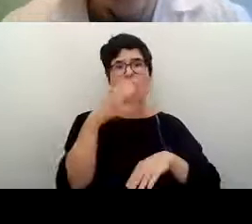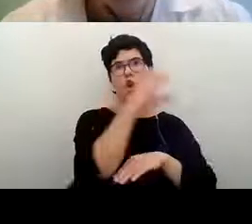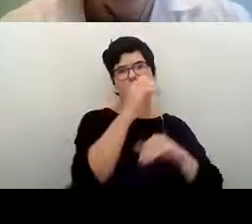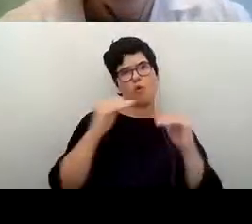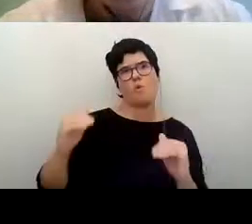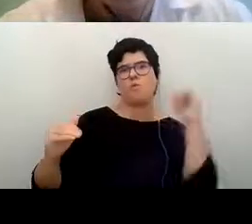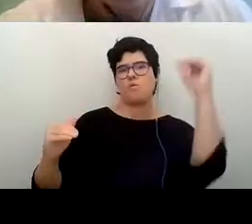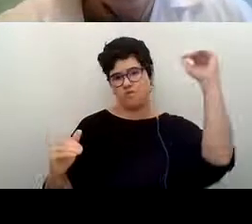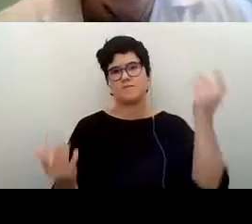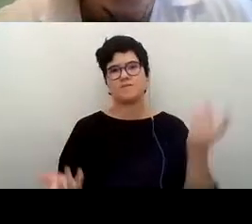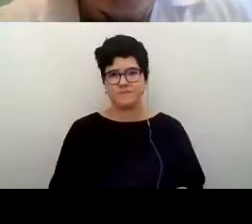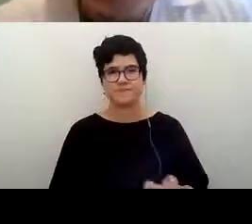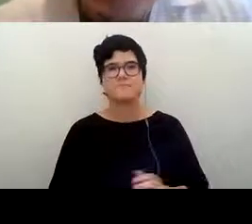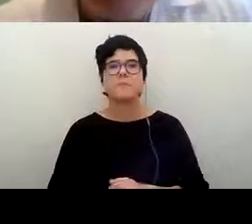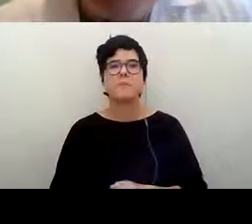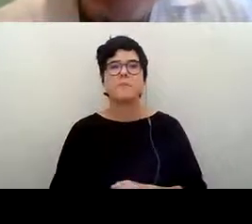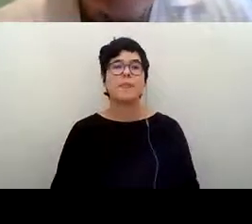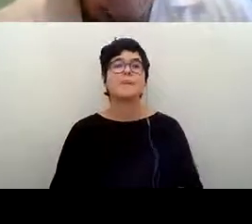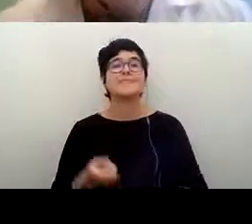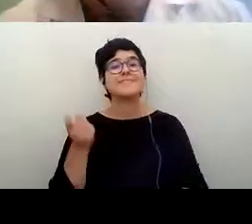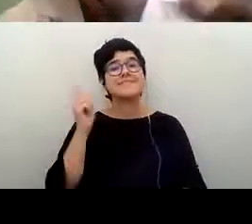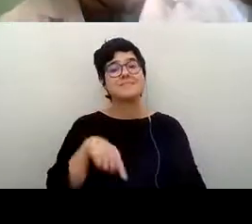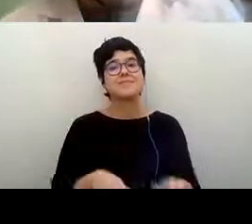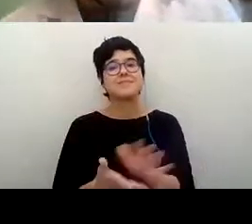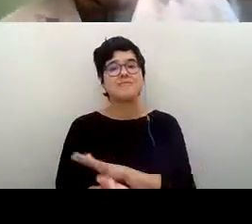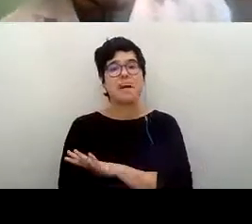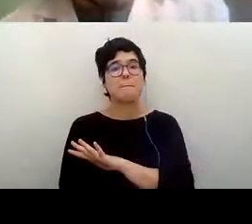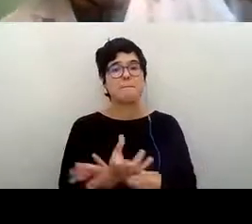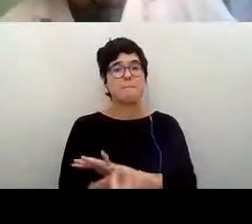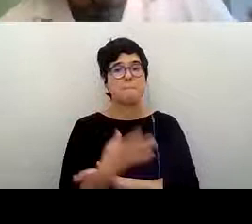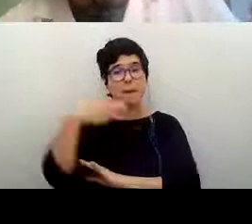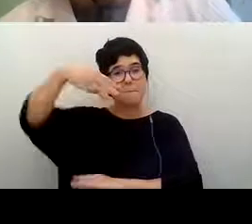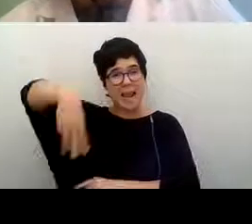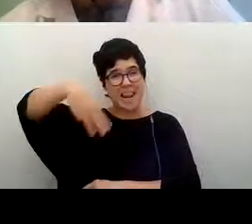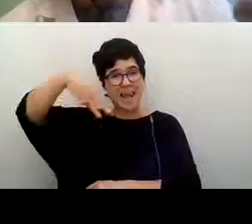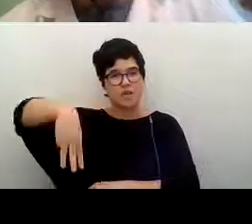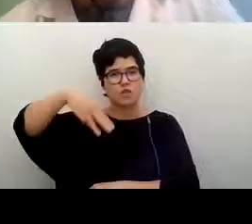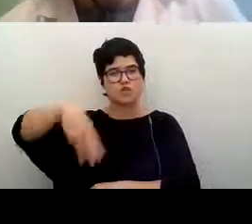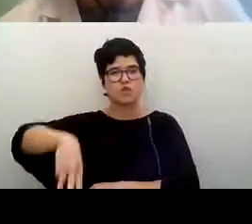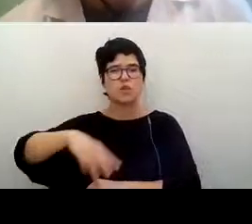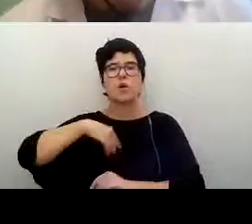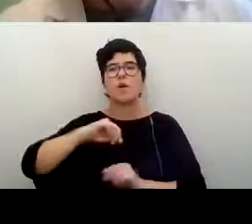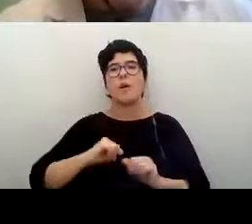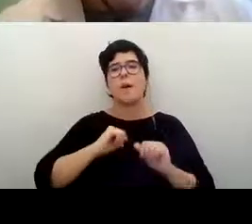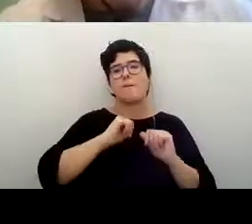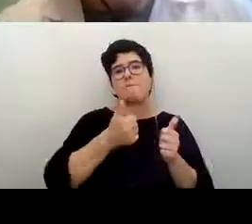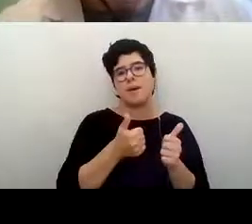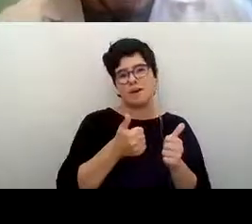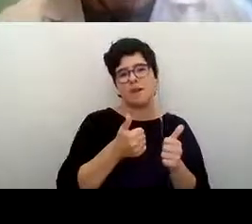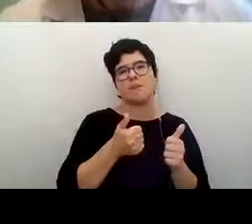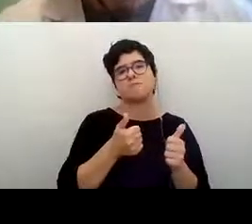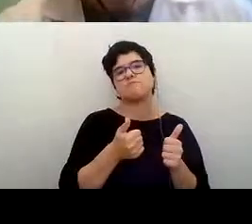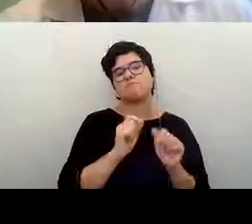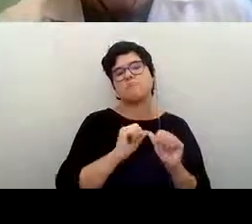son. Sabéis que la producción de melatonina, el paso inicial sería el aminoácido triptófano, que veis aquí,